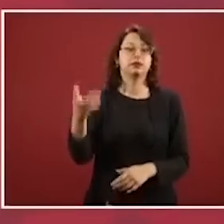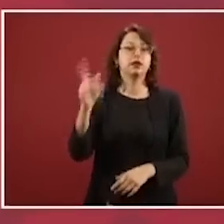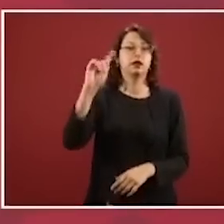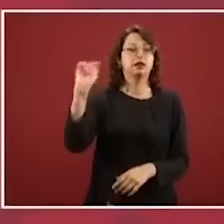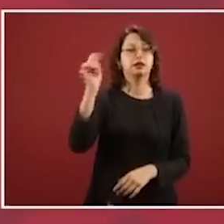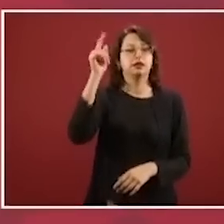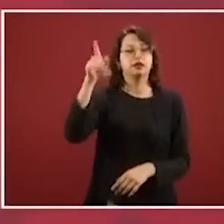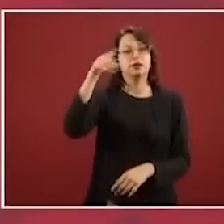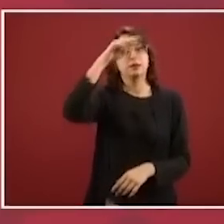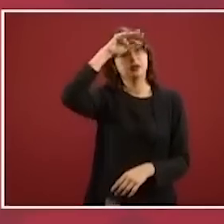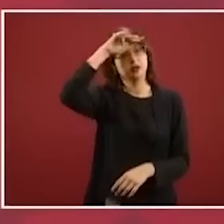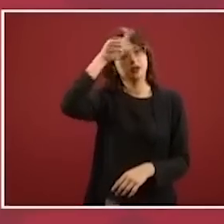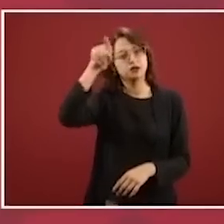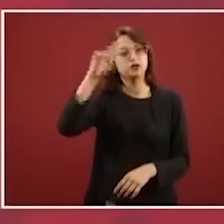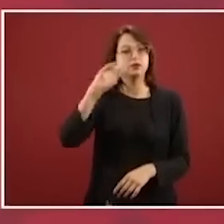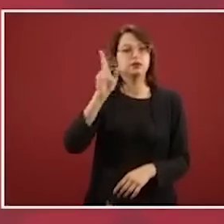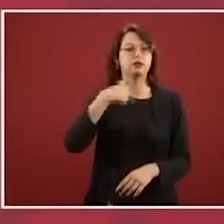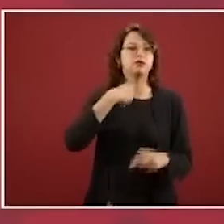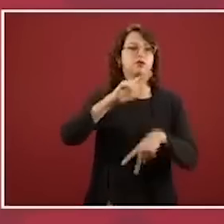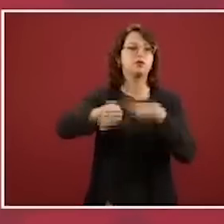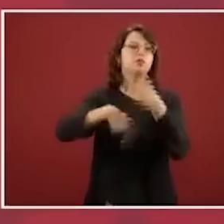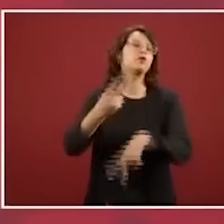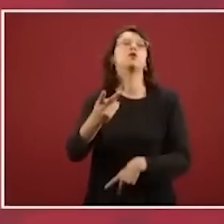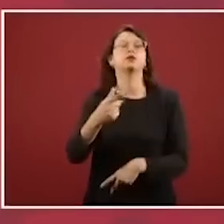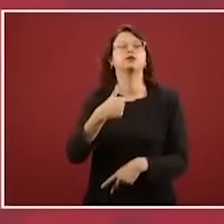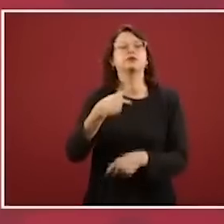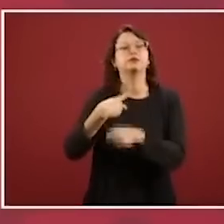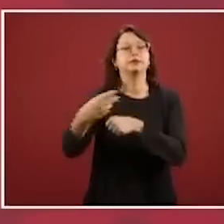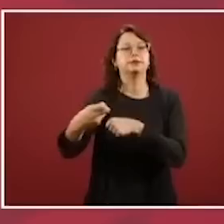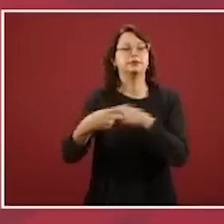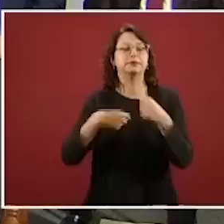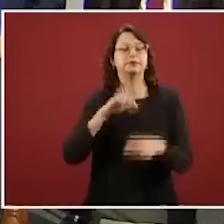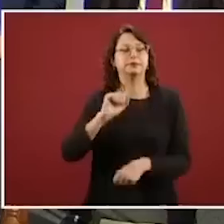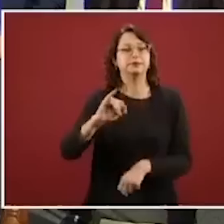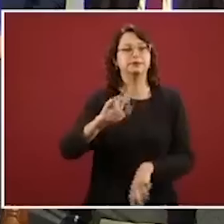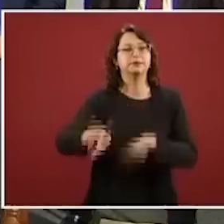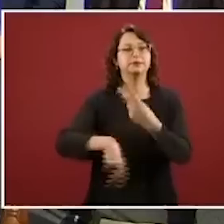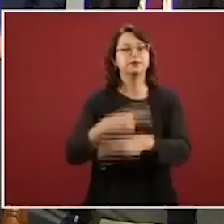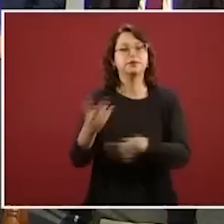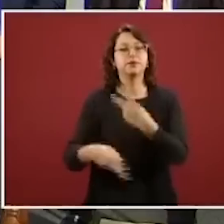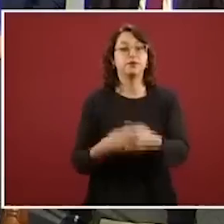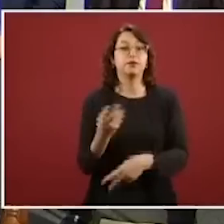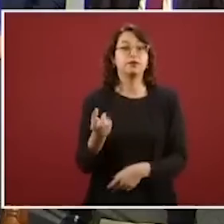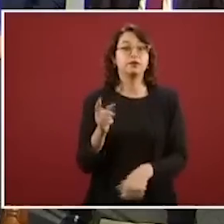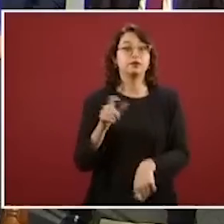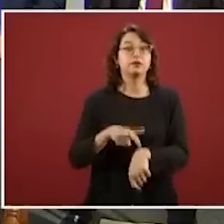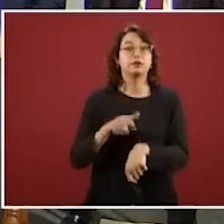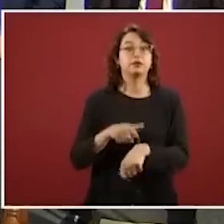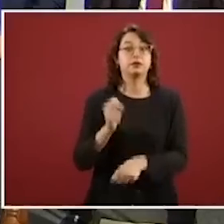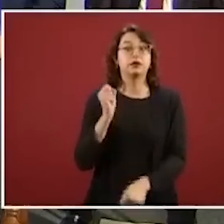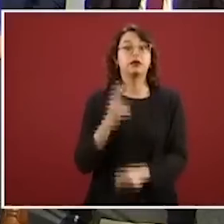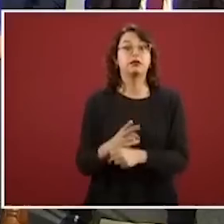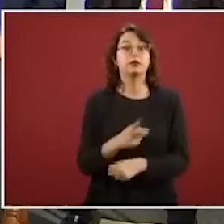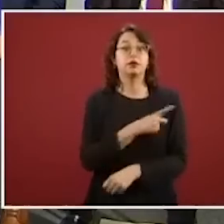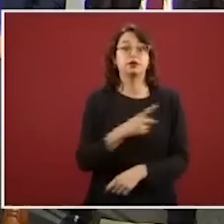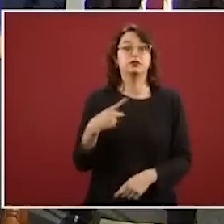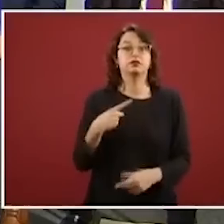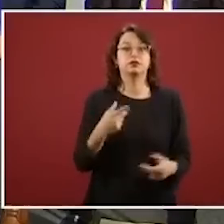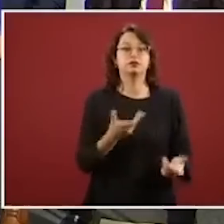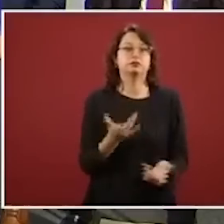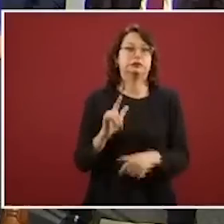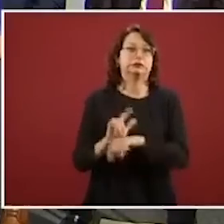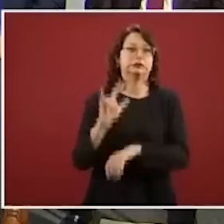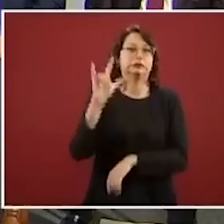Tecnológico de Monterrey, me invitaron y voy a asistir, y es temprano el